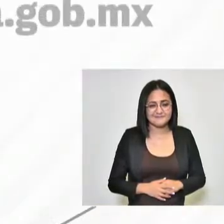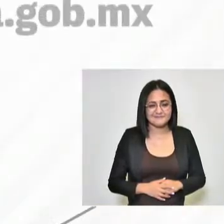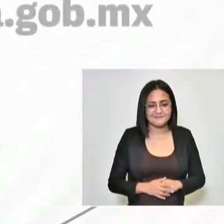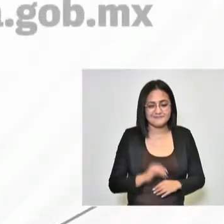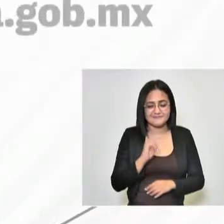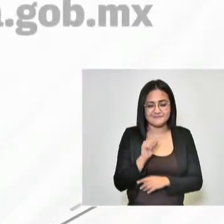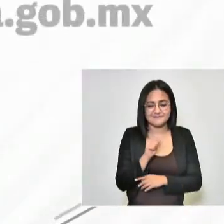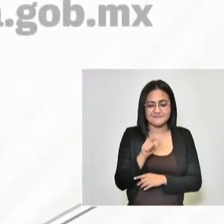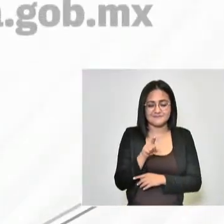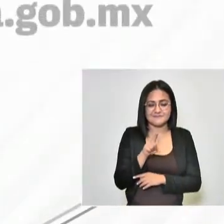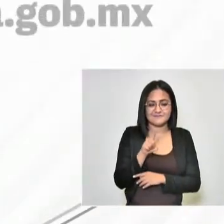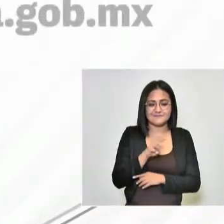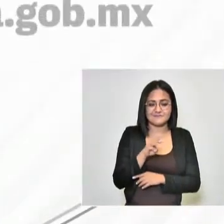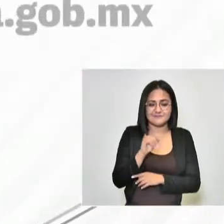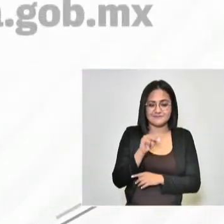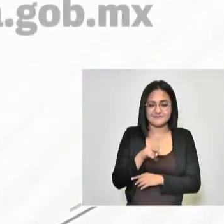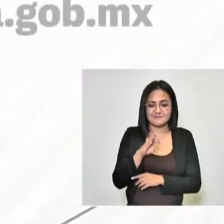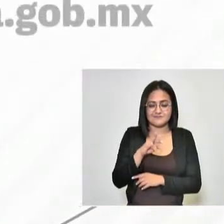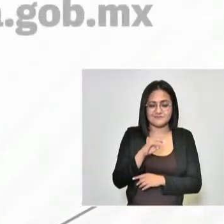Yasmín Curiel, Intolerancia.